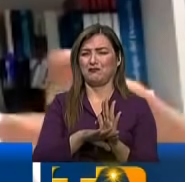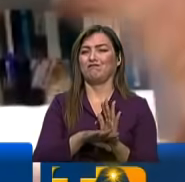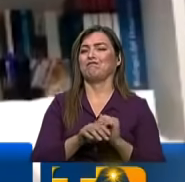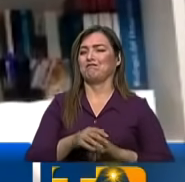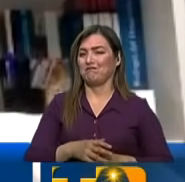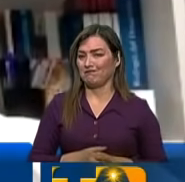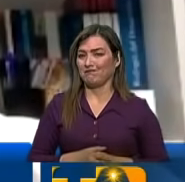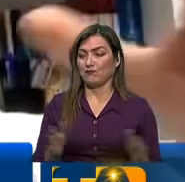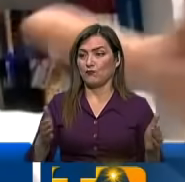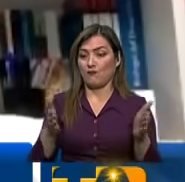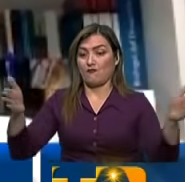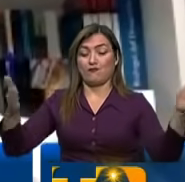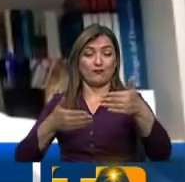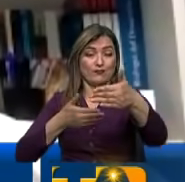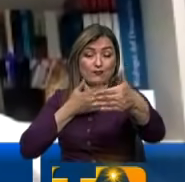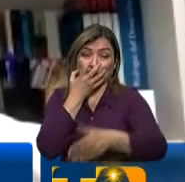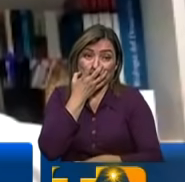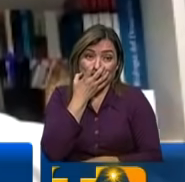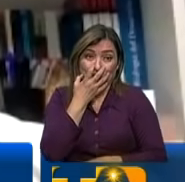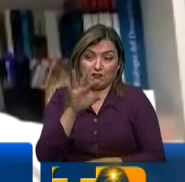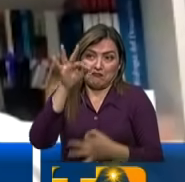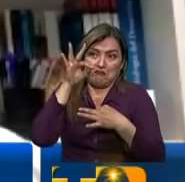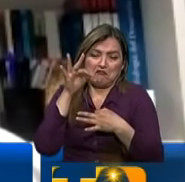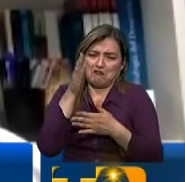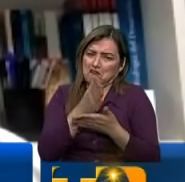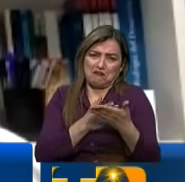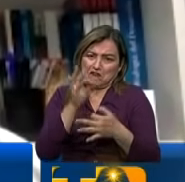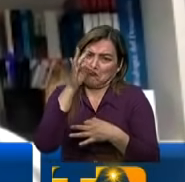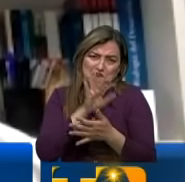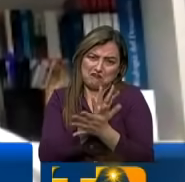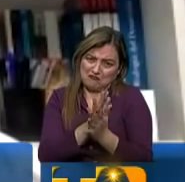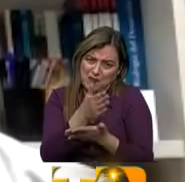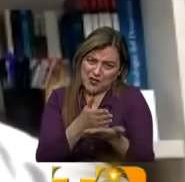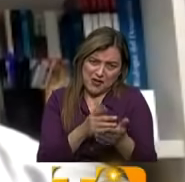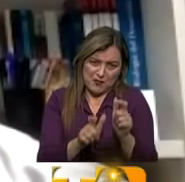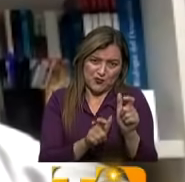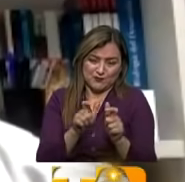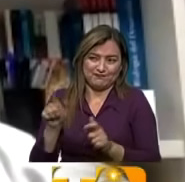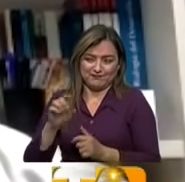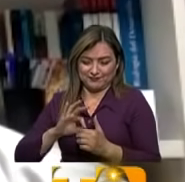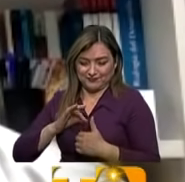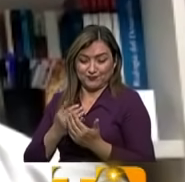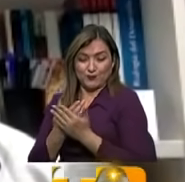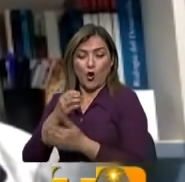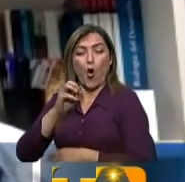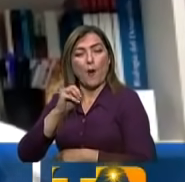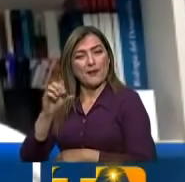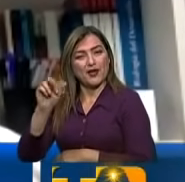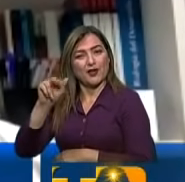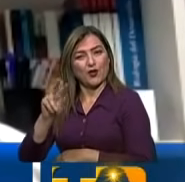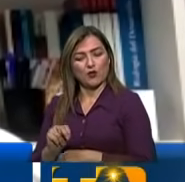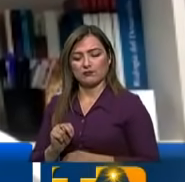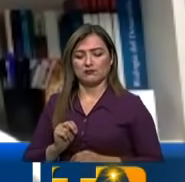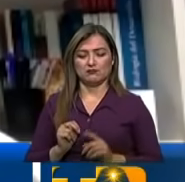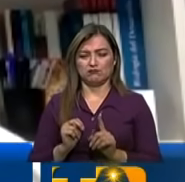Si la habitación era muy grande o alguien llevaba mascarillas, la mitad no lo cogía. En cambio, con la variante Omicron, lo coge mucha gente